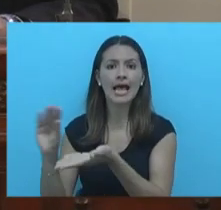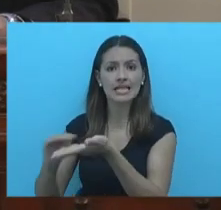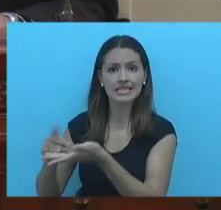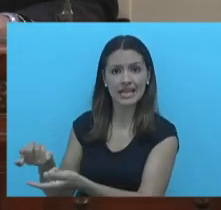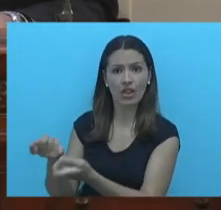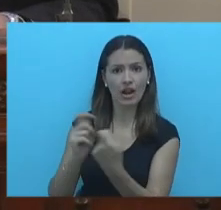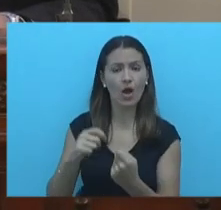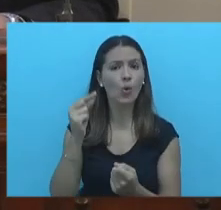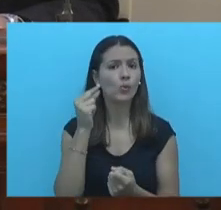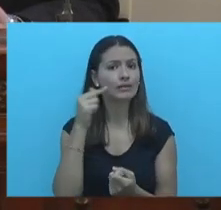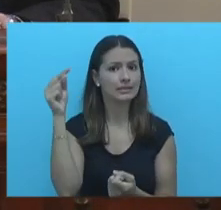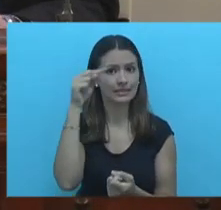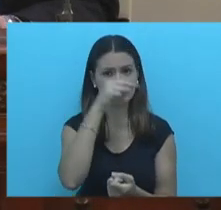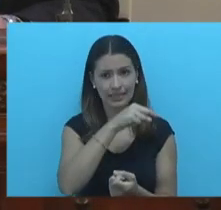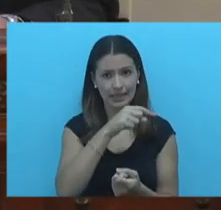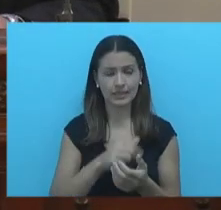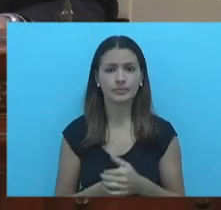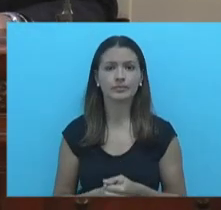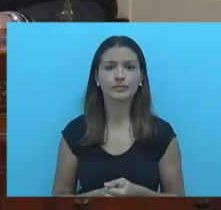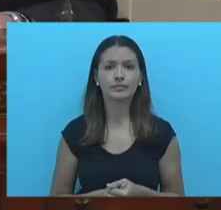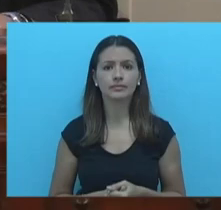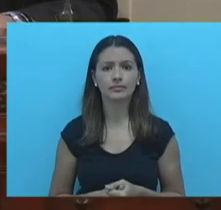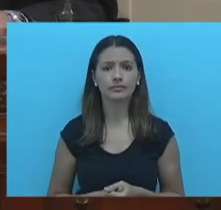Diputado Galassi, tiene uso de la palabra.